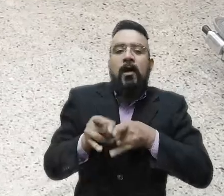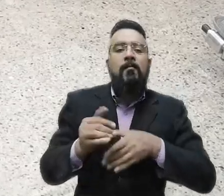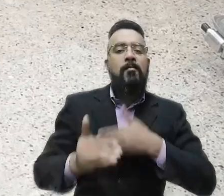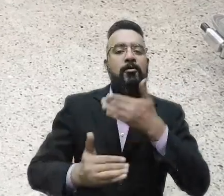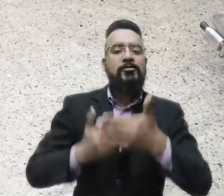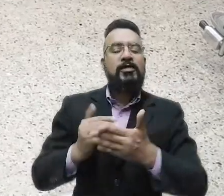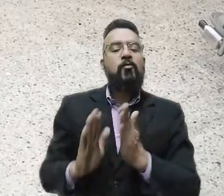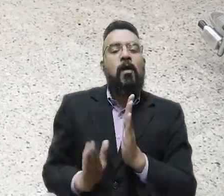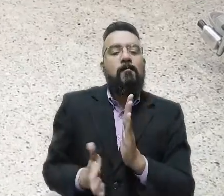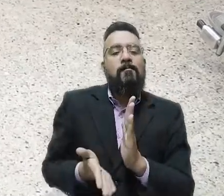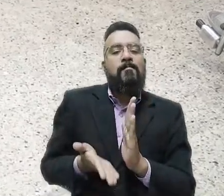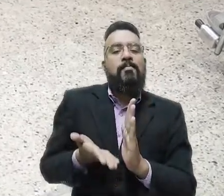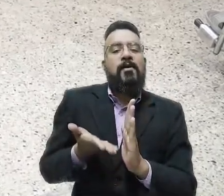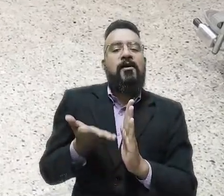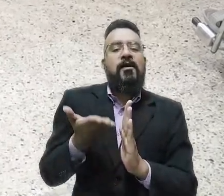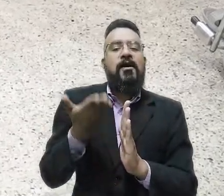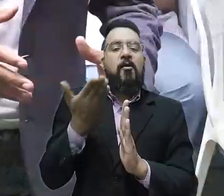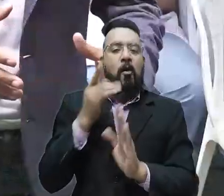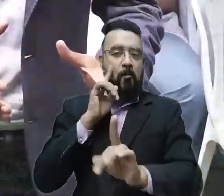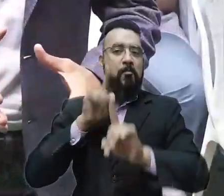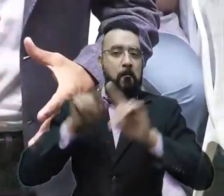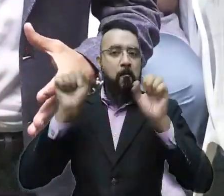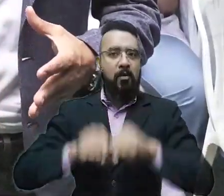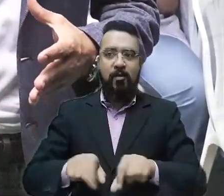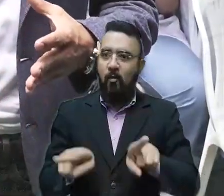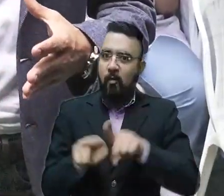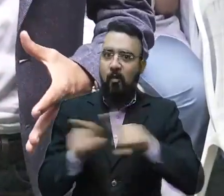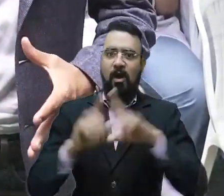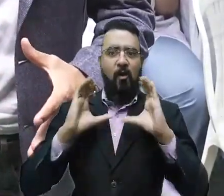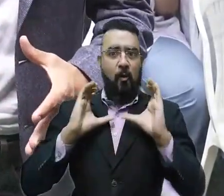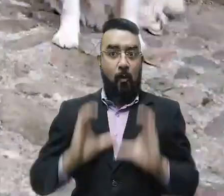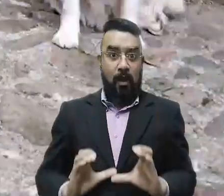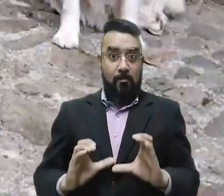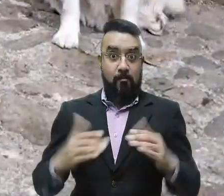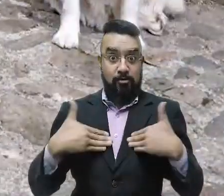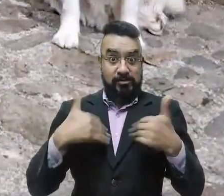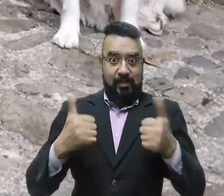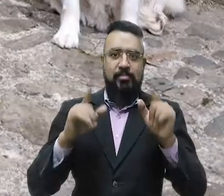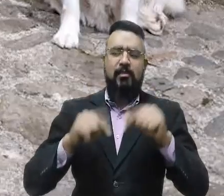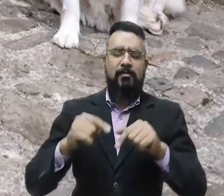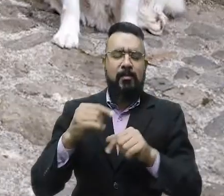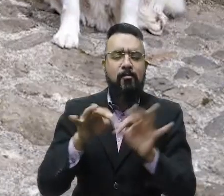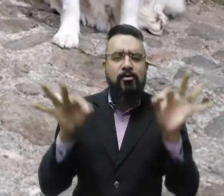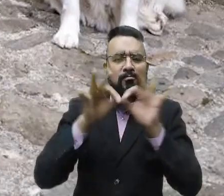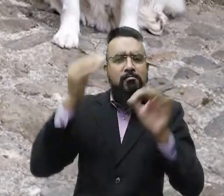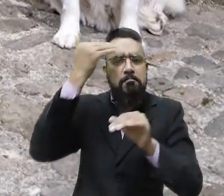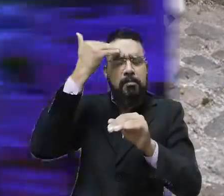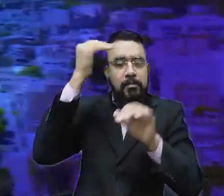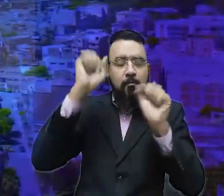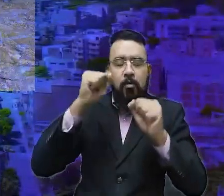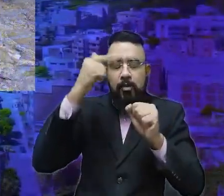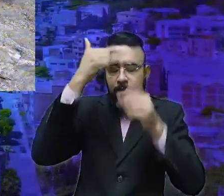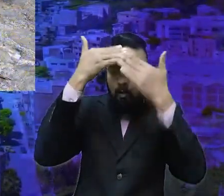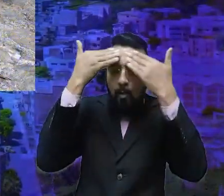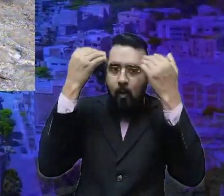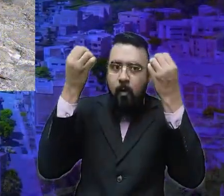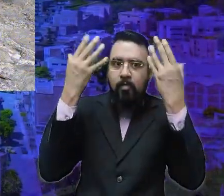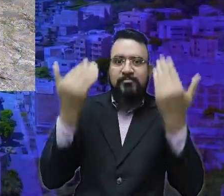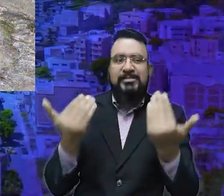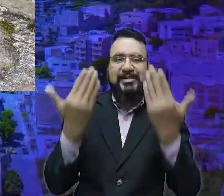en ese proceso para sanar no solamente física, sino también mentalmente. Este amoroso equipo está conformado por